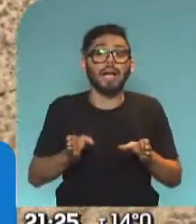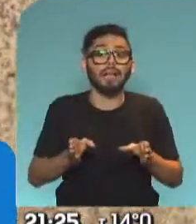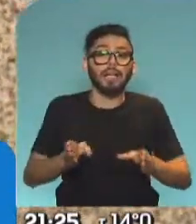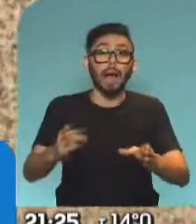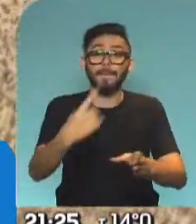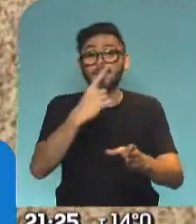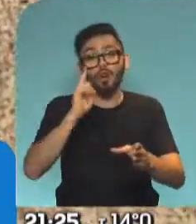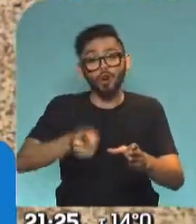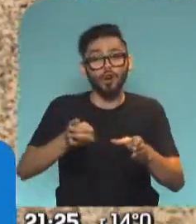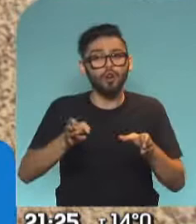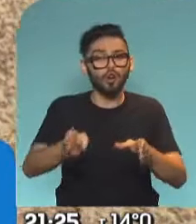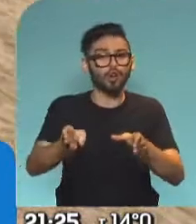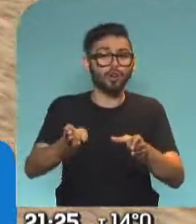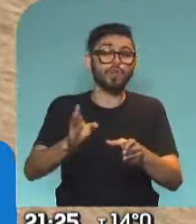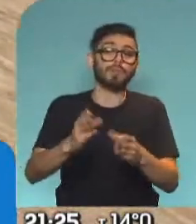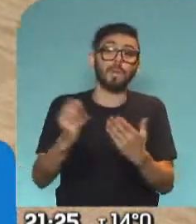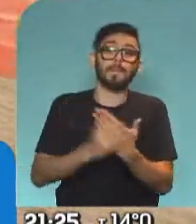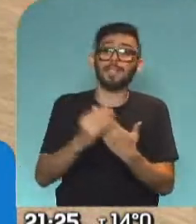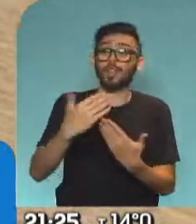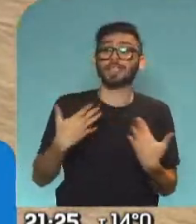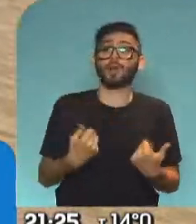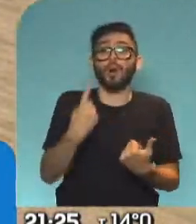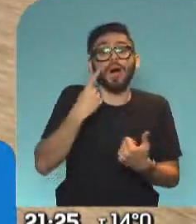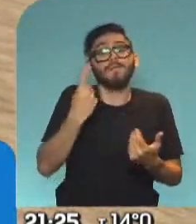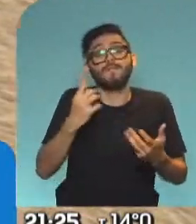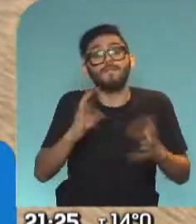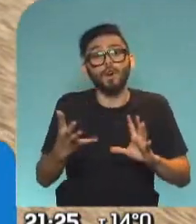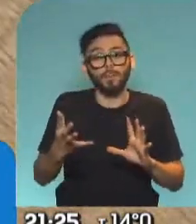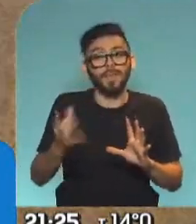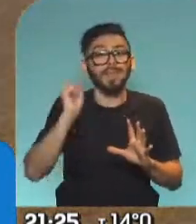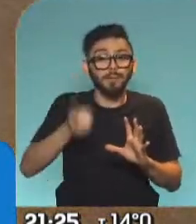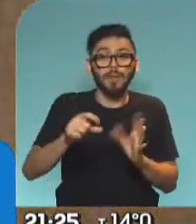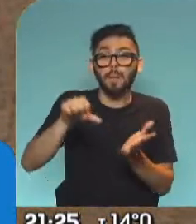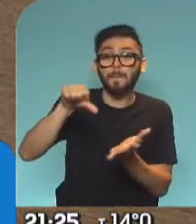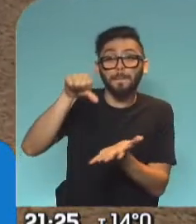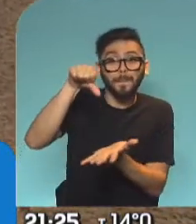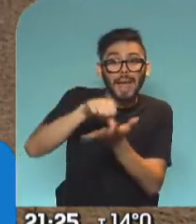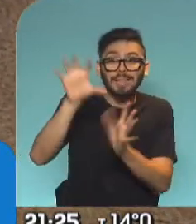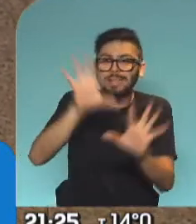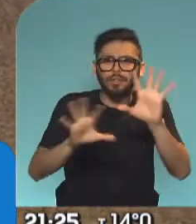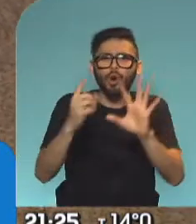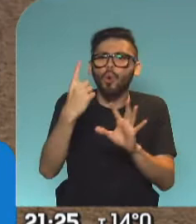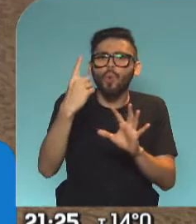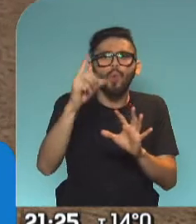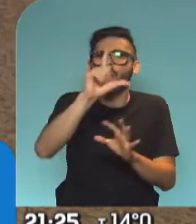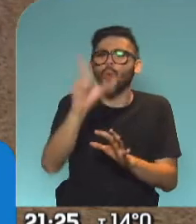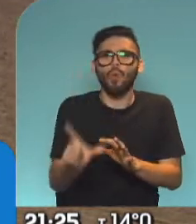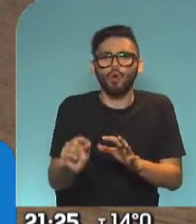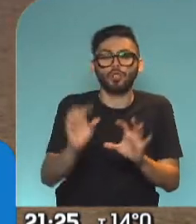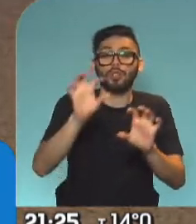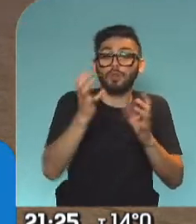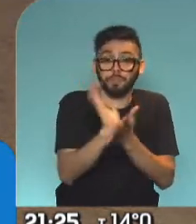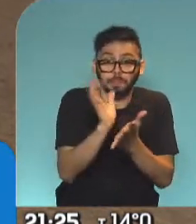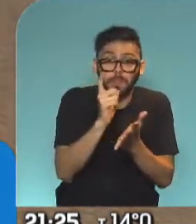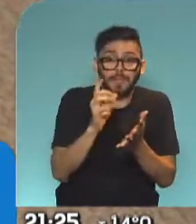una alternativa válida del Ministerio de Salud, y manejemos el país como una unidad, porque sí, si no tenemos 24 países